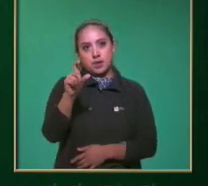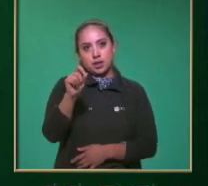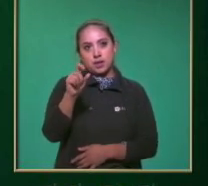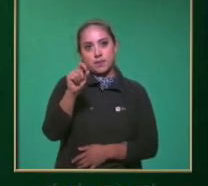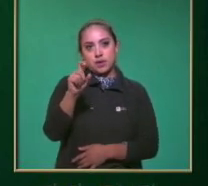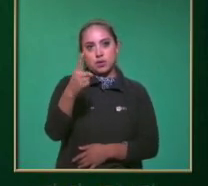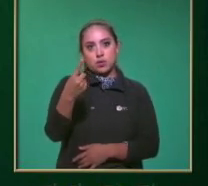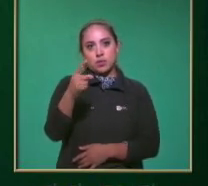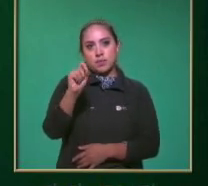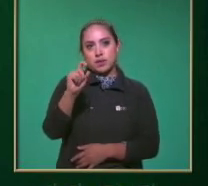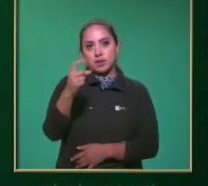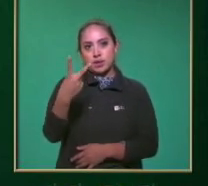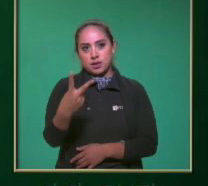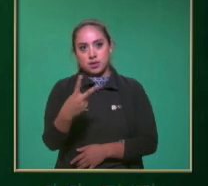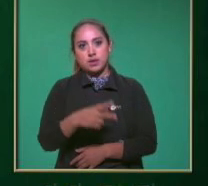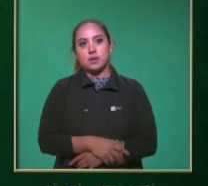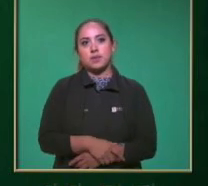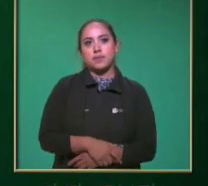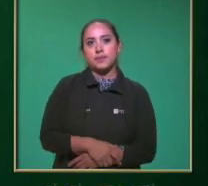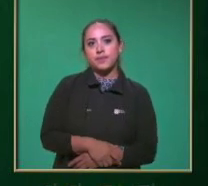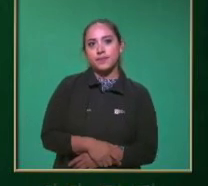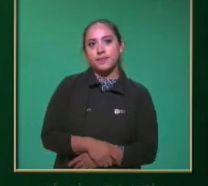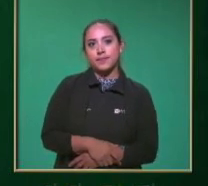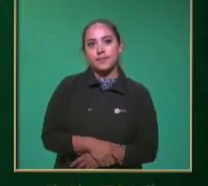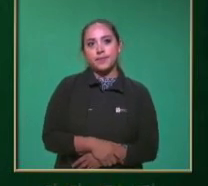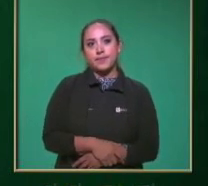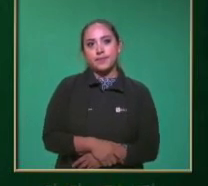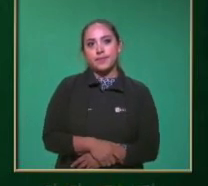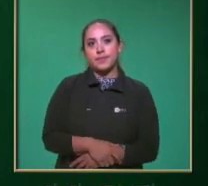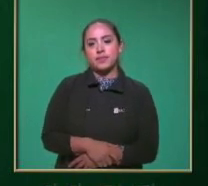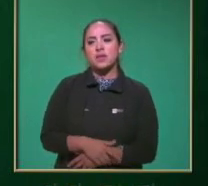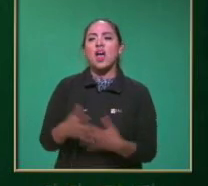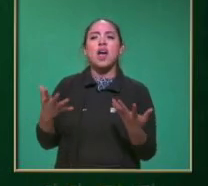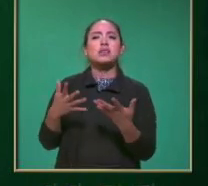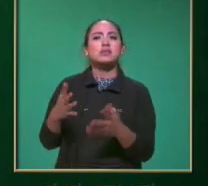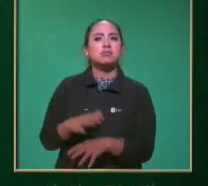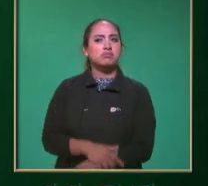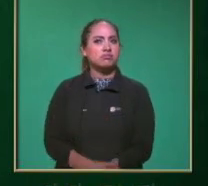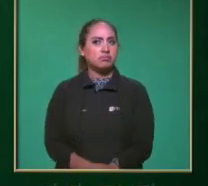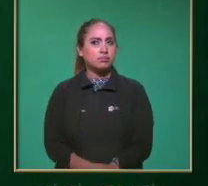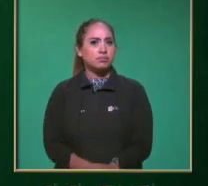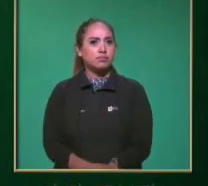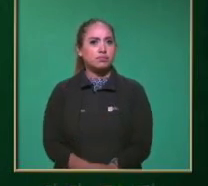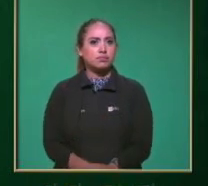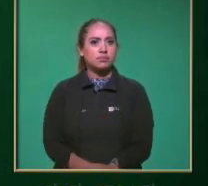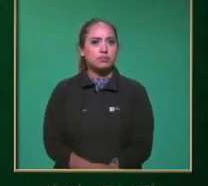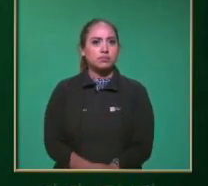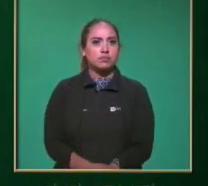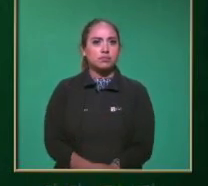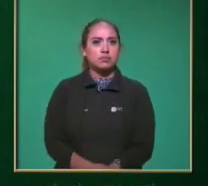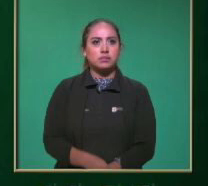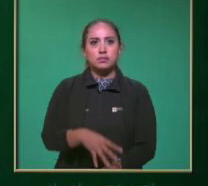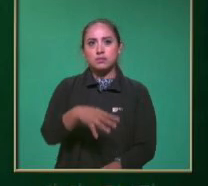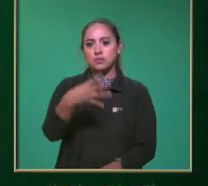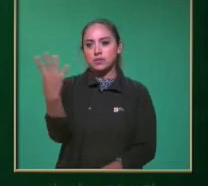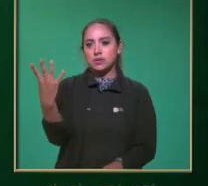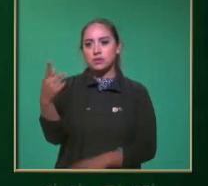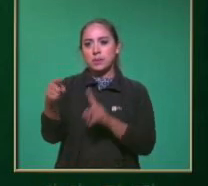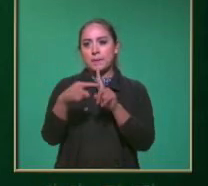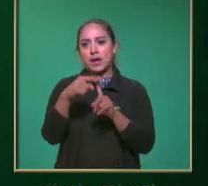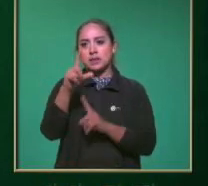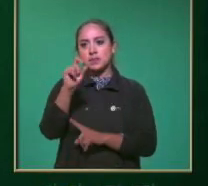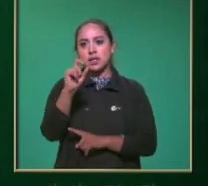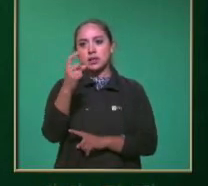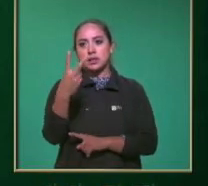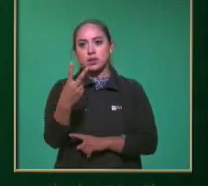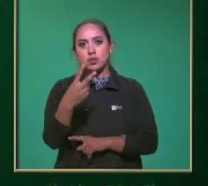1, 2, 3, 4, 5, 6, 7, 8, 9, 10, 11, 12, 13, 14, 15, 16, 17, 18, 19, 20, 21 y 22. Entonces, ¿qué debemos hacer? 14 más